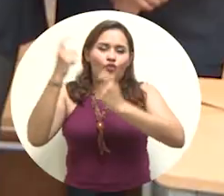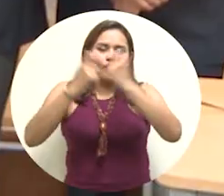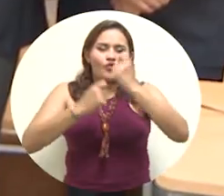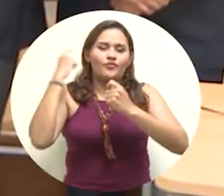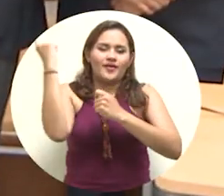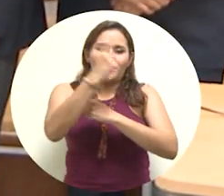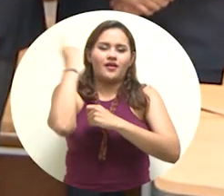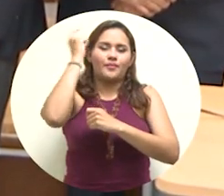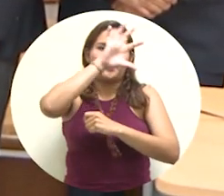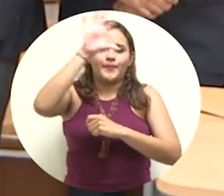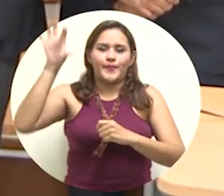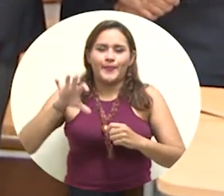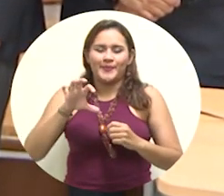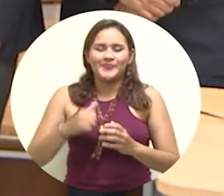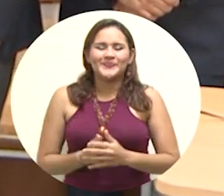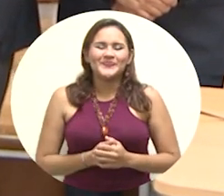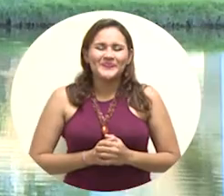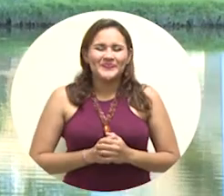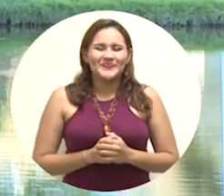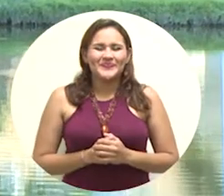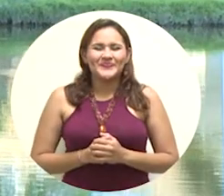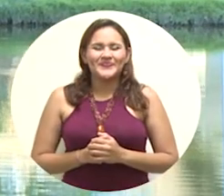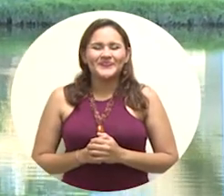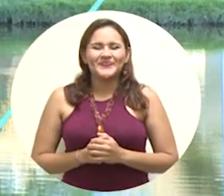los países.